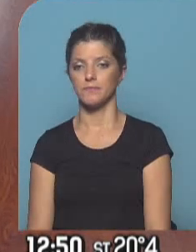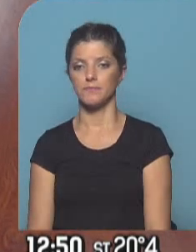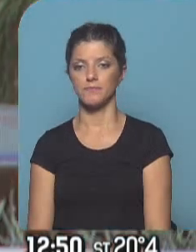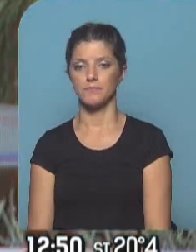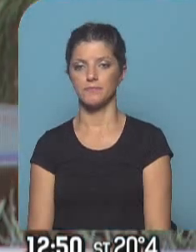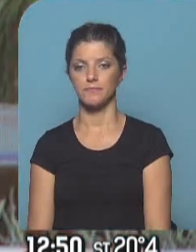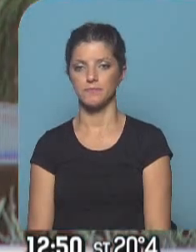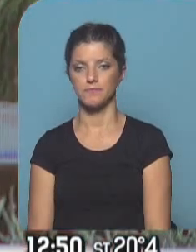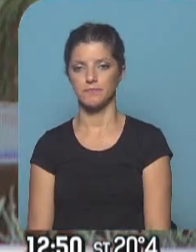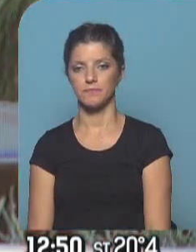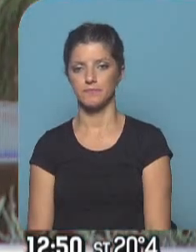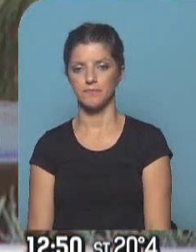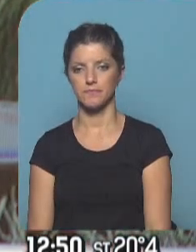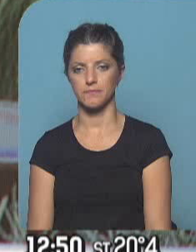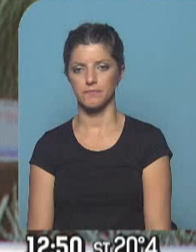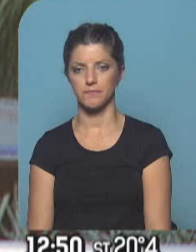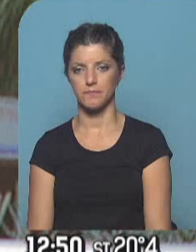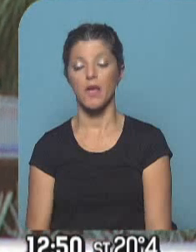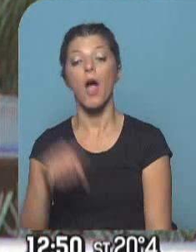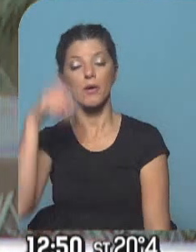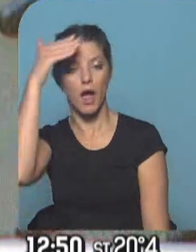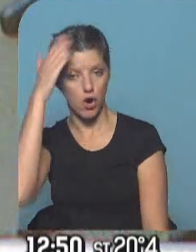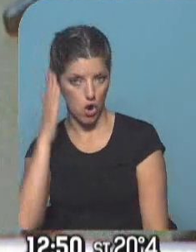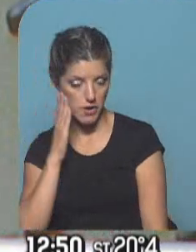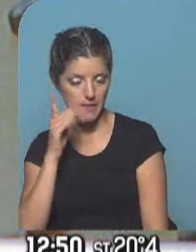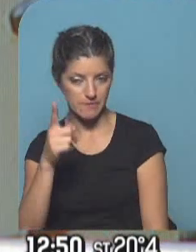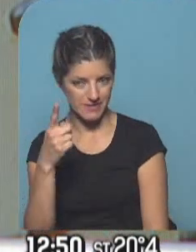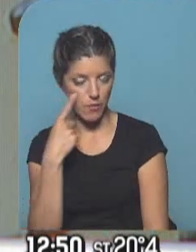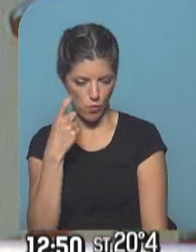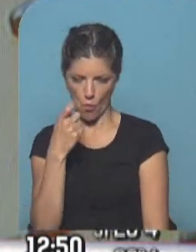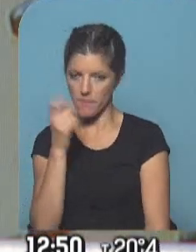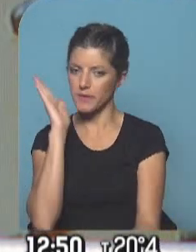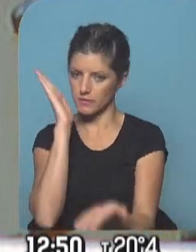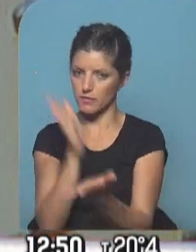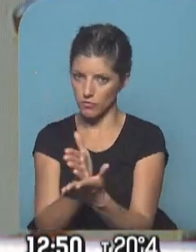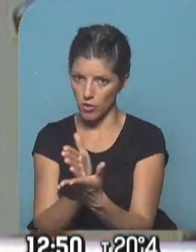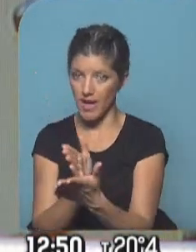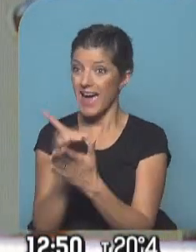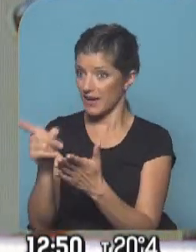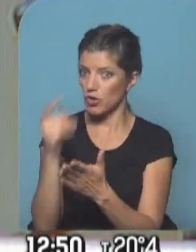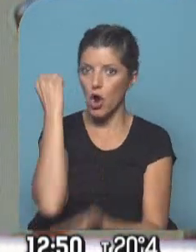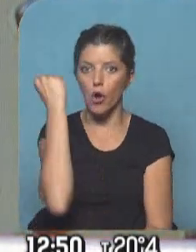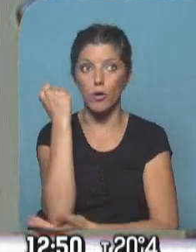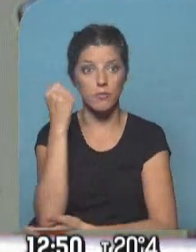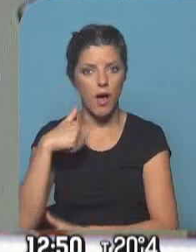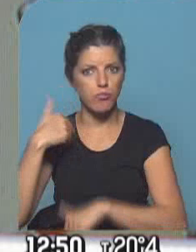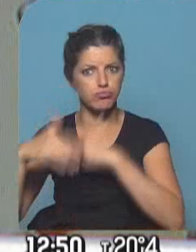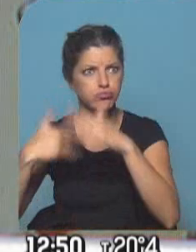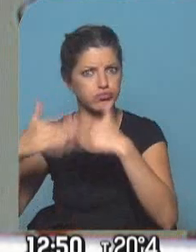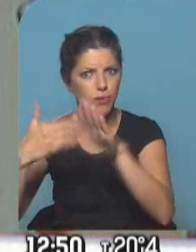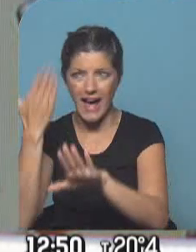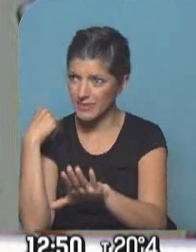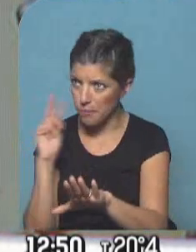en alguna medida se están sintiendo en Corea, que es una sociedad, curiosamente, que ha tenido enormes progresos económicos, como vimos en esas